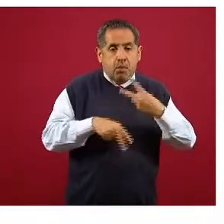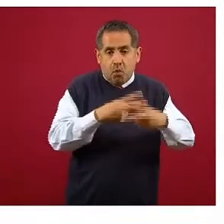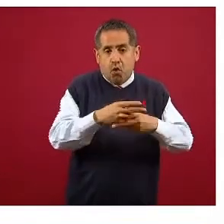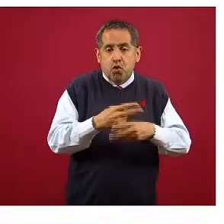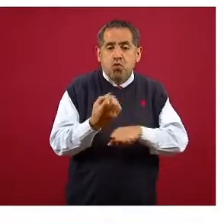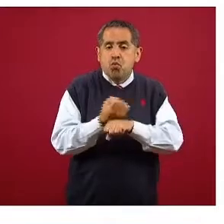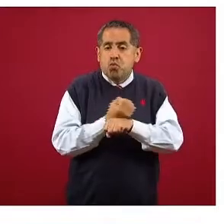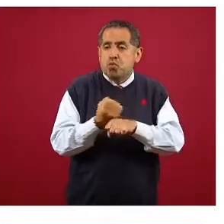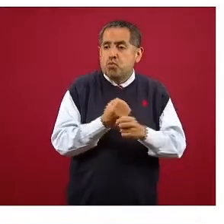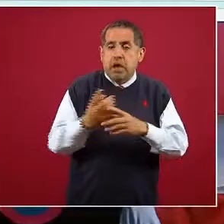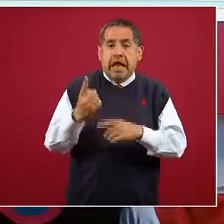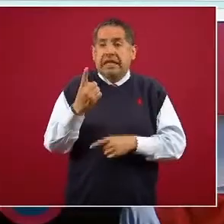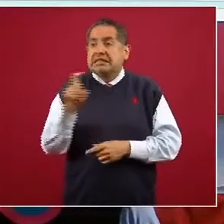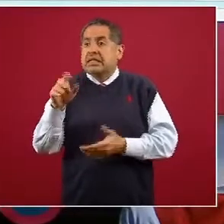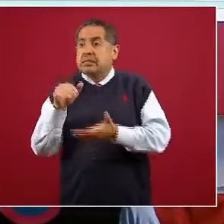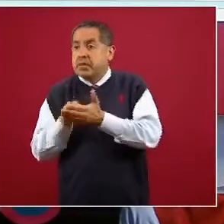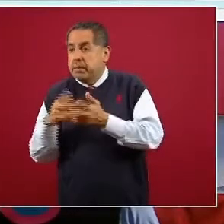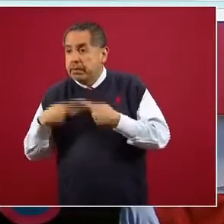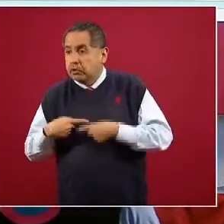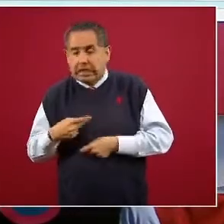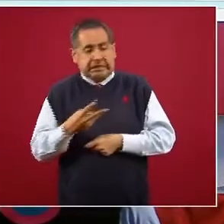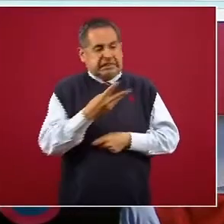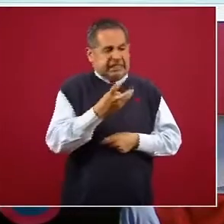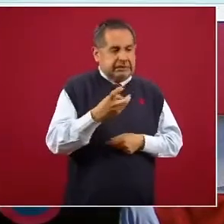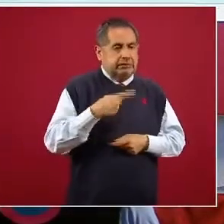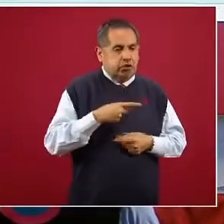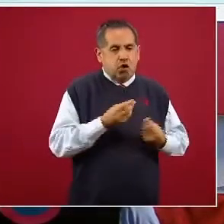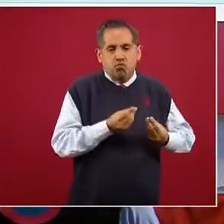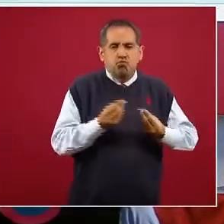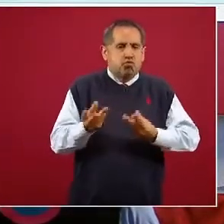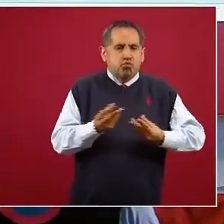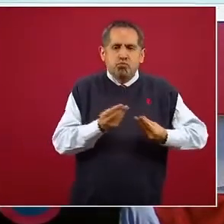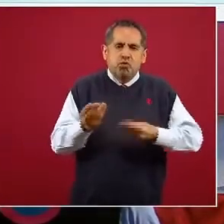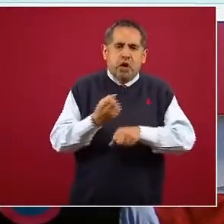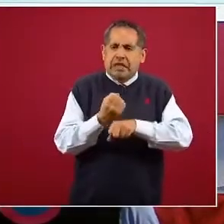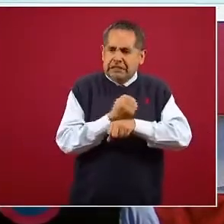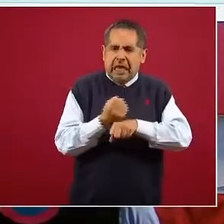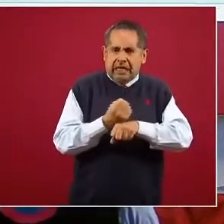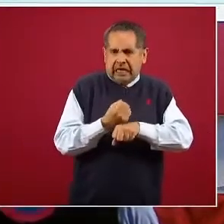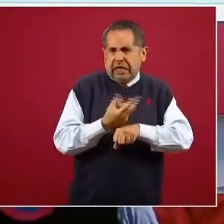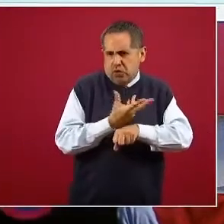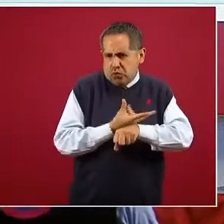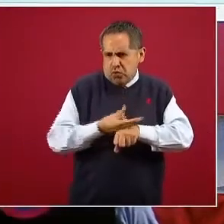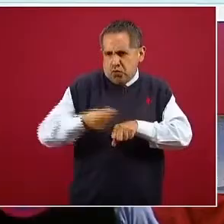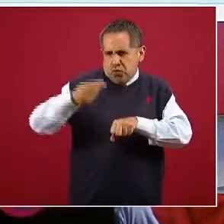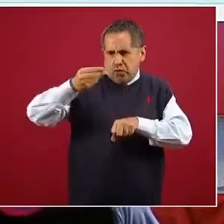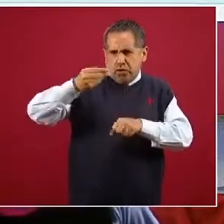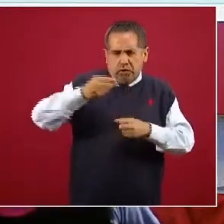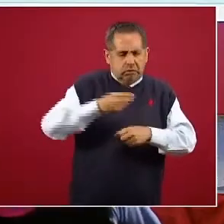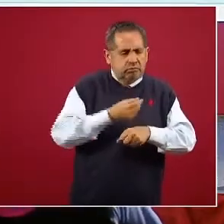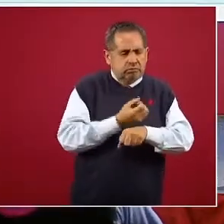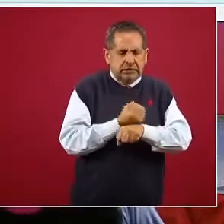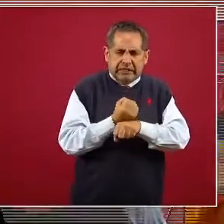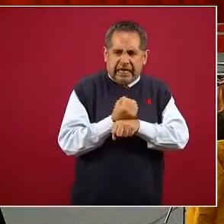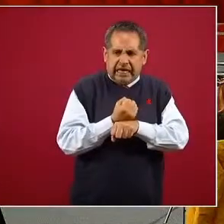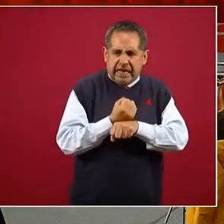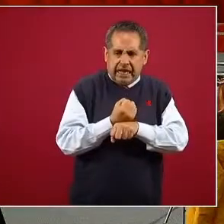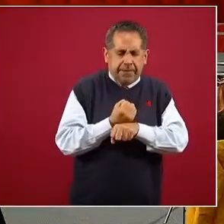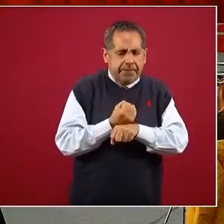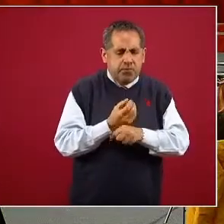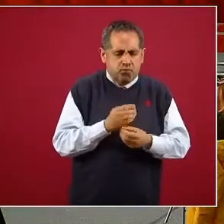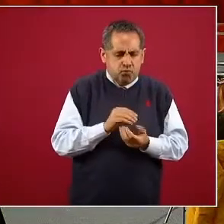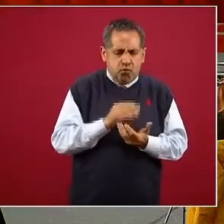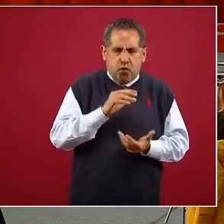país. La siguiente, por favor. Bien, Derivado de esto surge entonces la